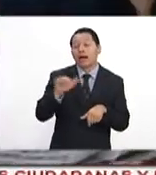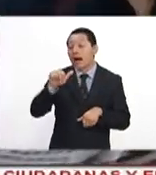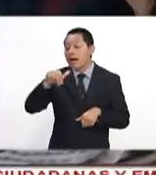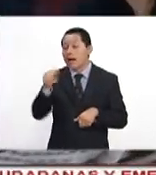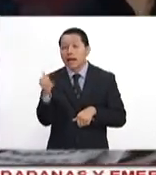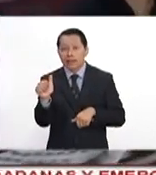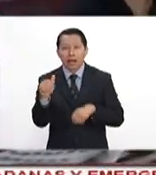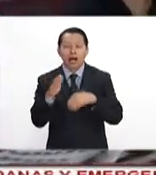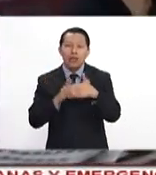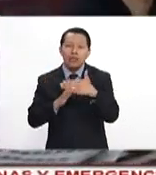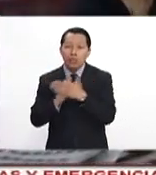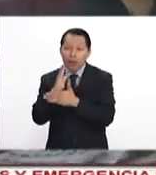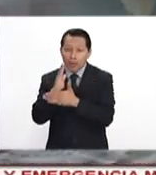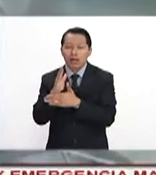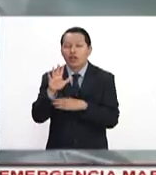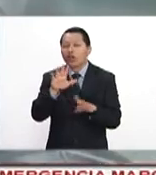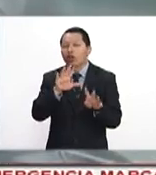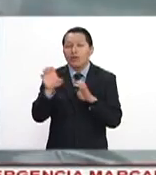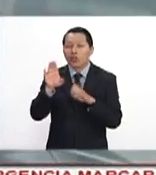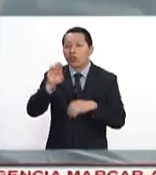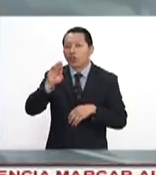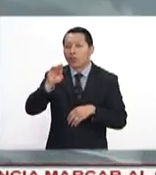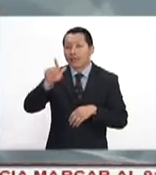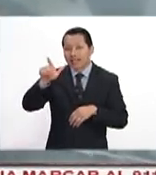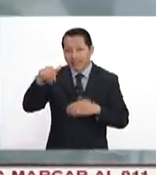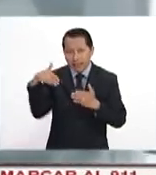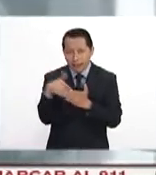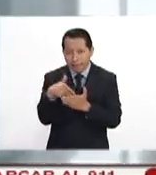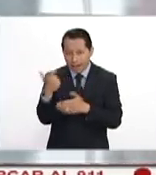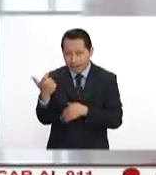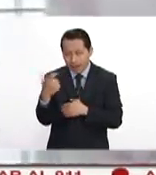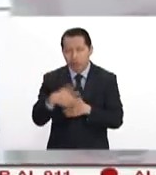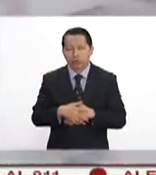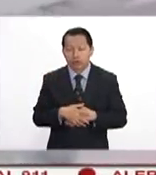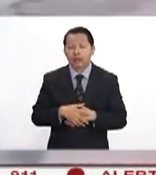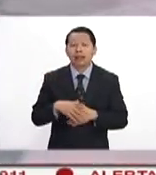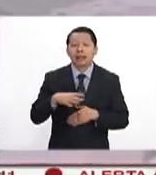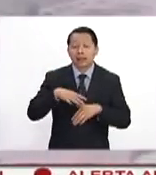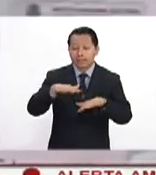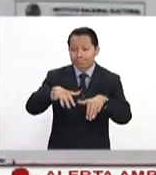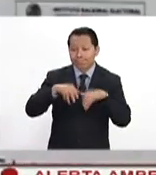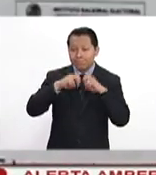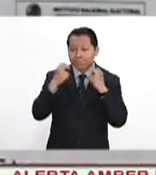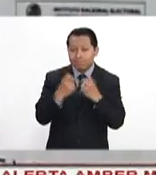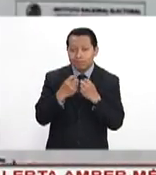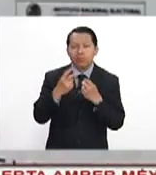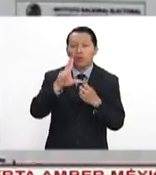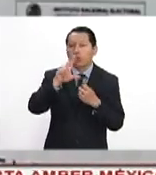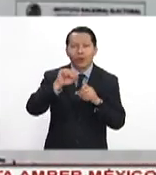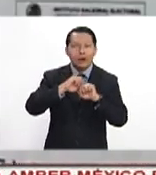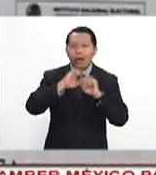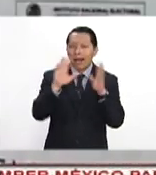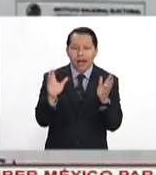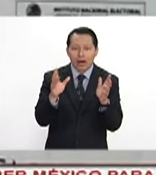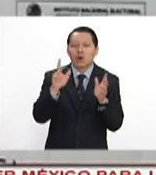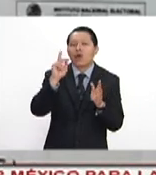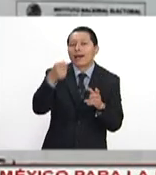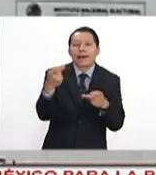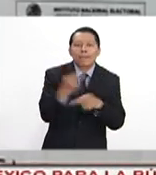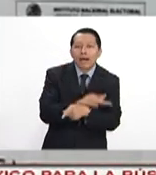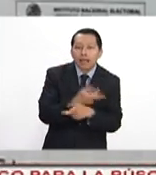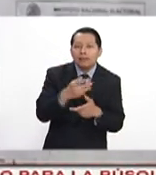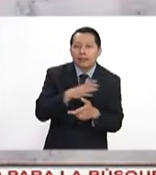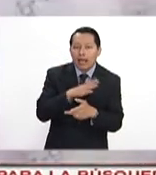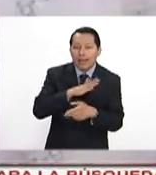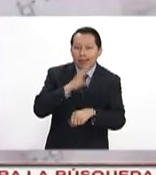superó el tope con 997,000 pesos. La sesión concluyó sin claridad en el impacto real que tendrá